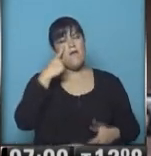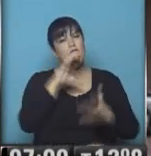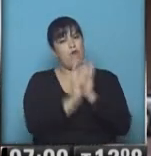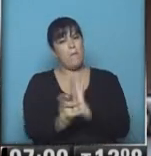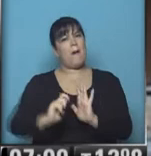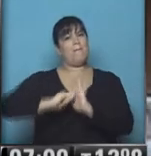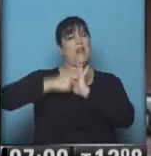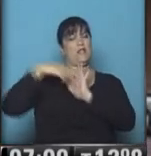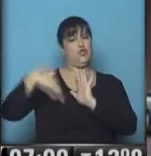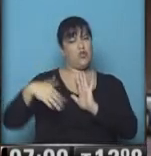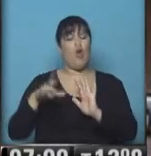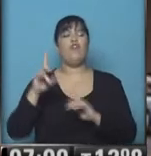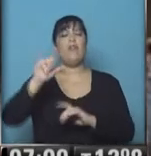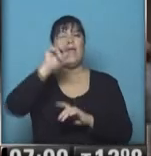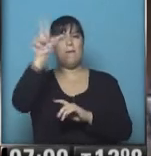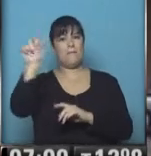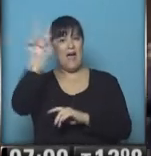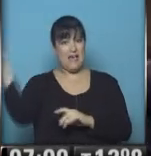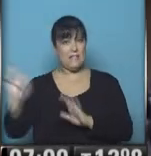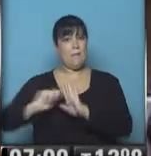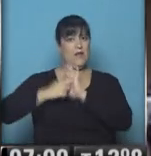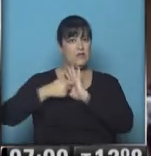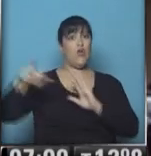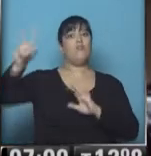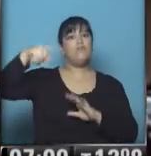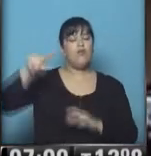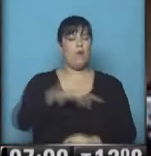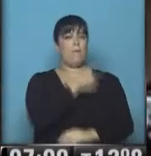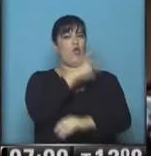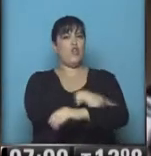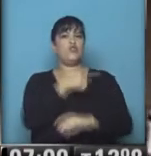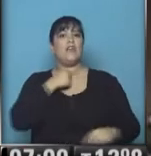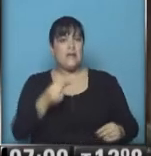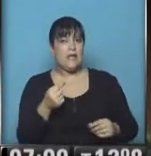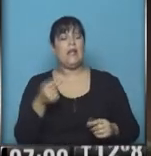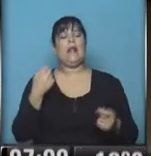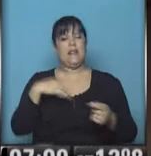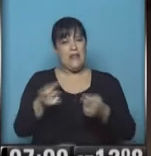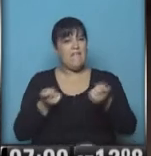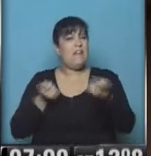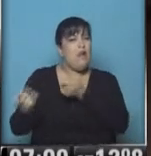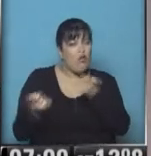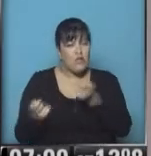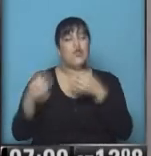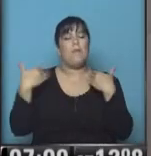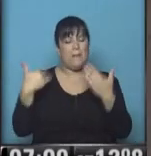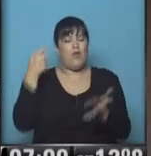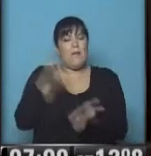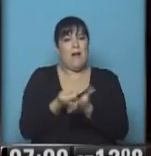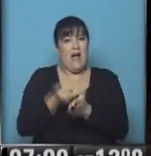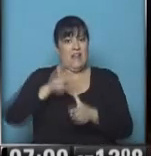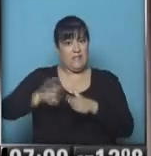banca internacional y de los países, y lo que quieren los capitales es poder llegar a negociaciones y a reestructurar sus deudas. Sí. Lo que hace el juez